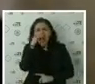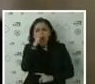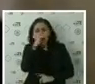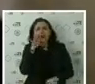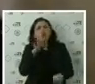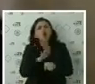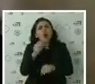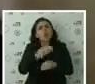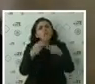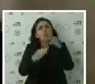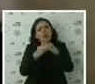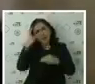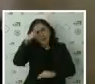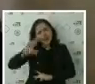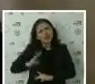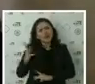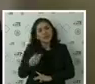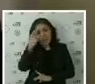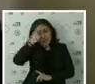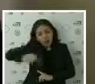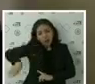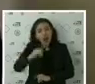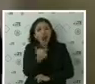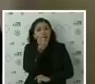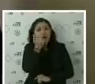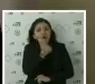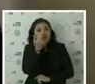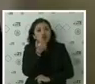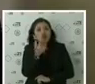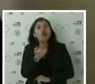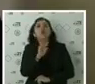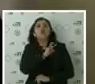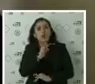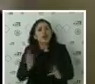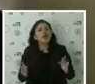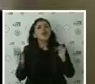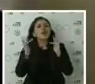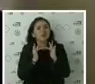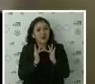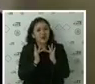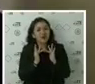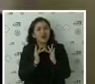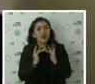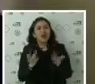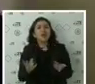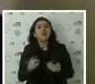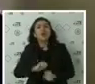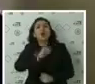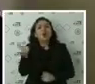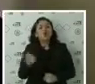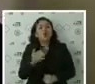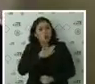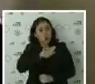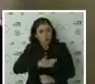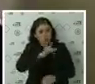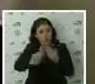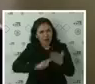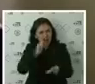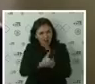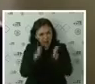los recursos tecnológicos para los estudiantes que actualmente no se conectan. En el ámbito